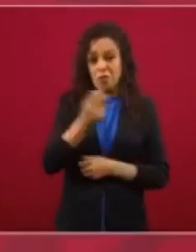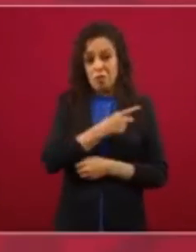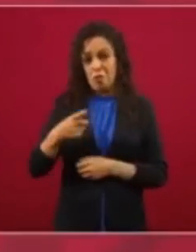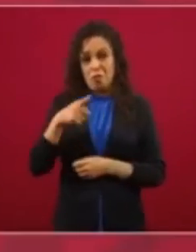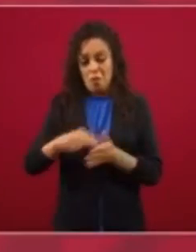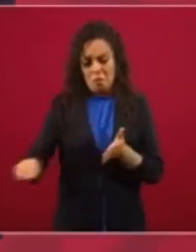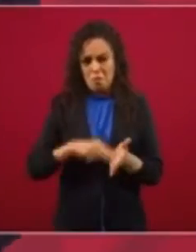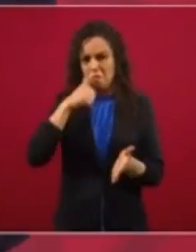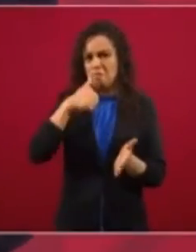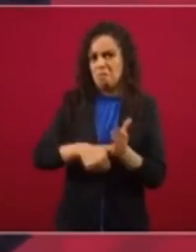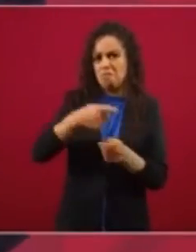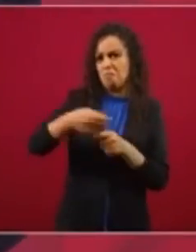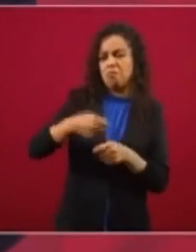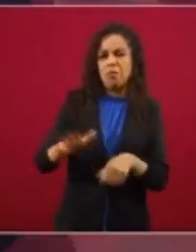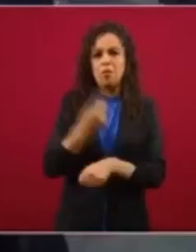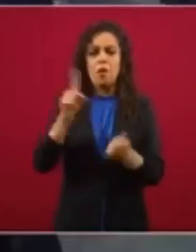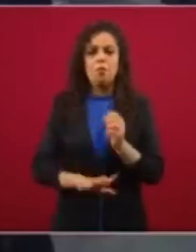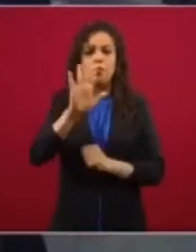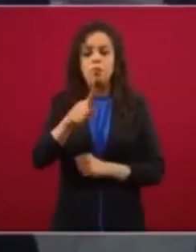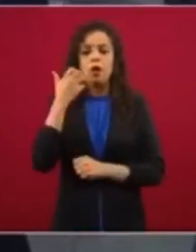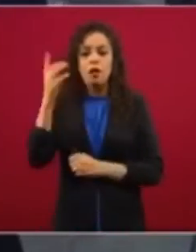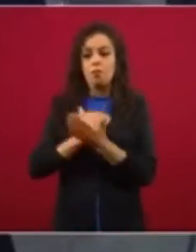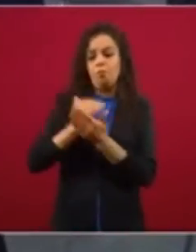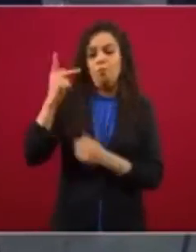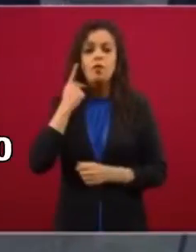se tomó la decisión de quitar mi nombre.